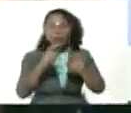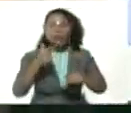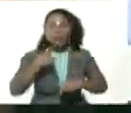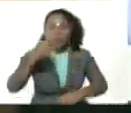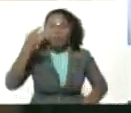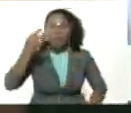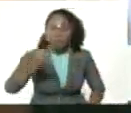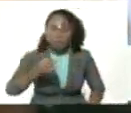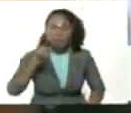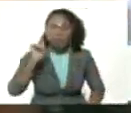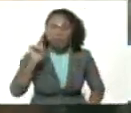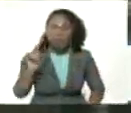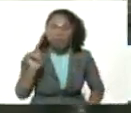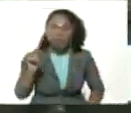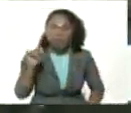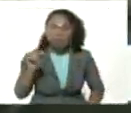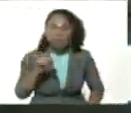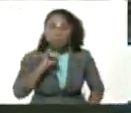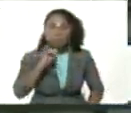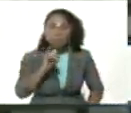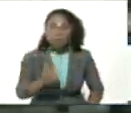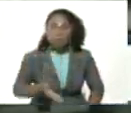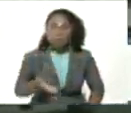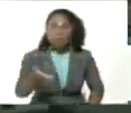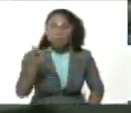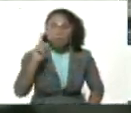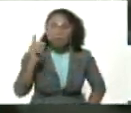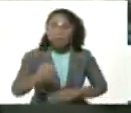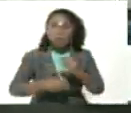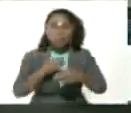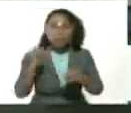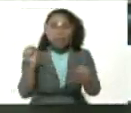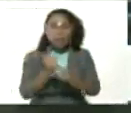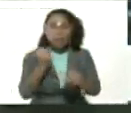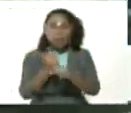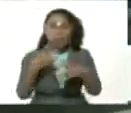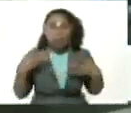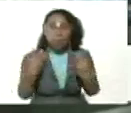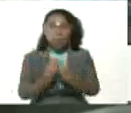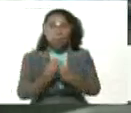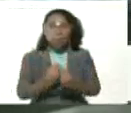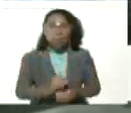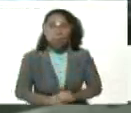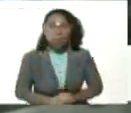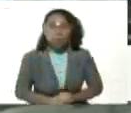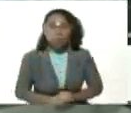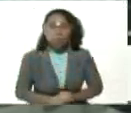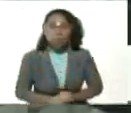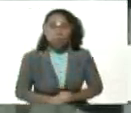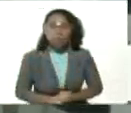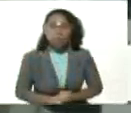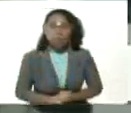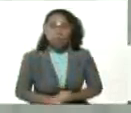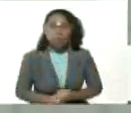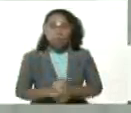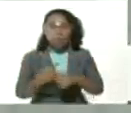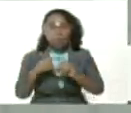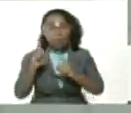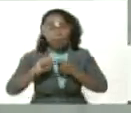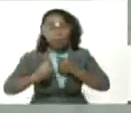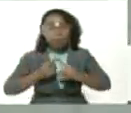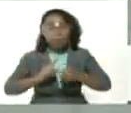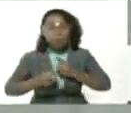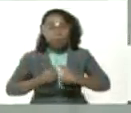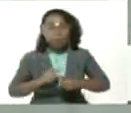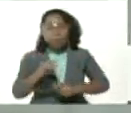que estas buenas noticias surgen de ese trabajo en conjunto. No me queda otra cosa,